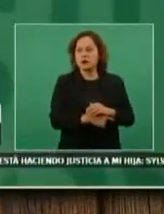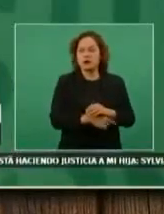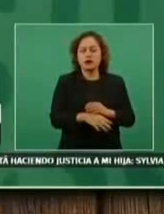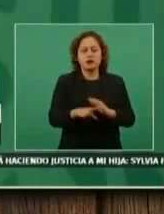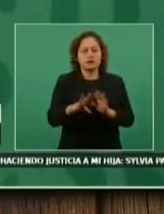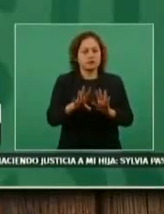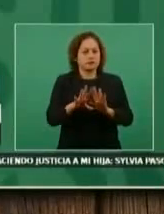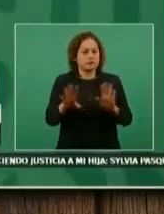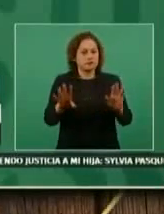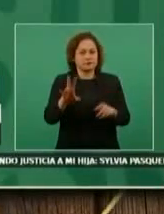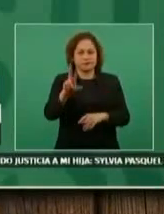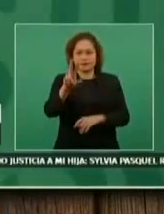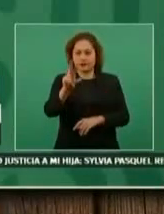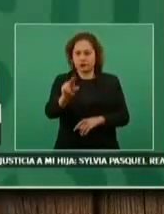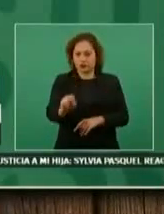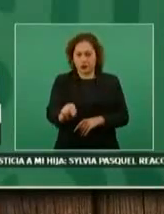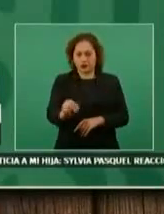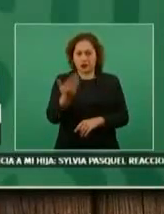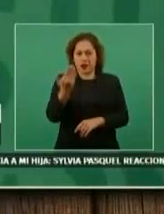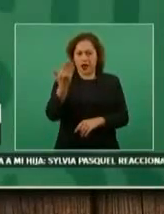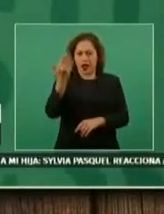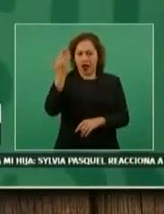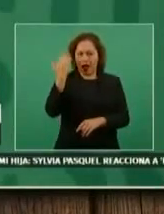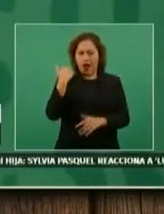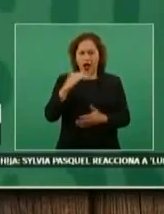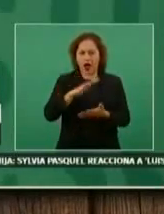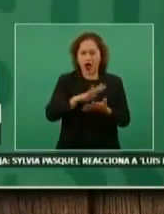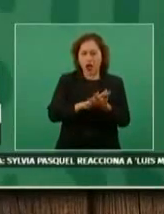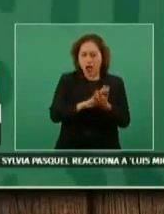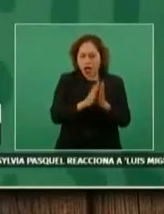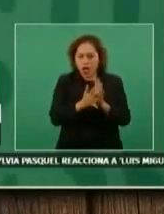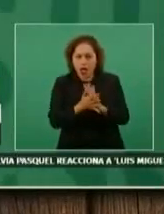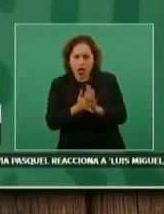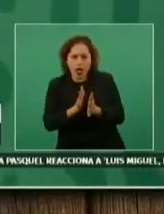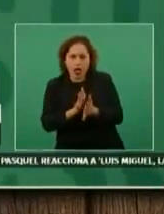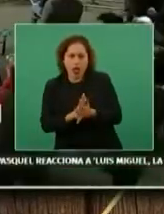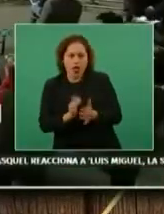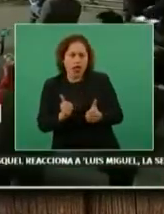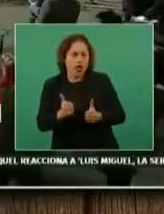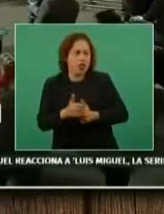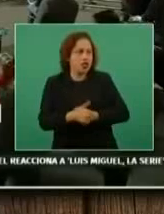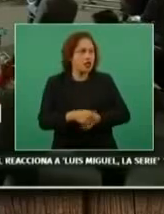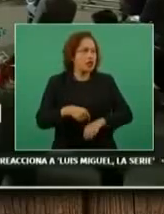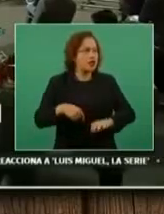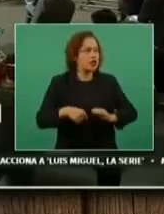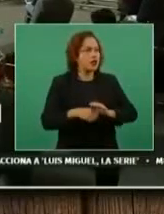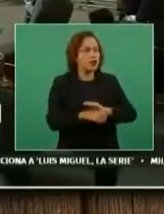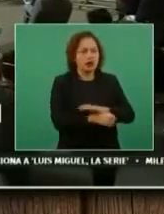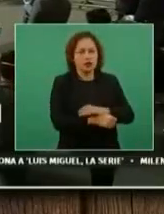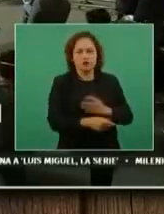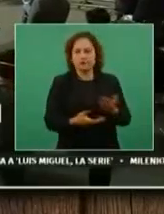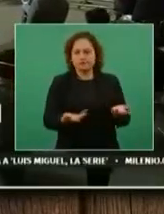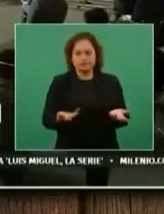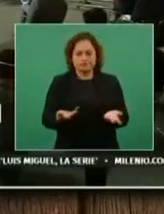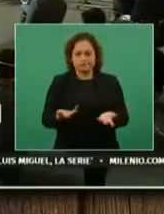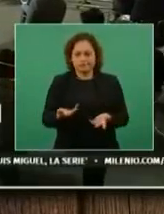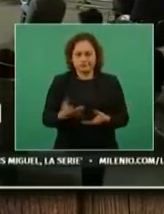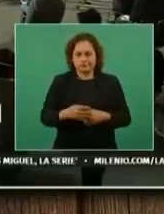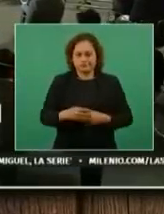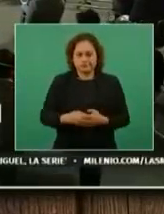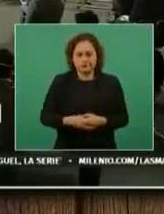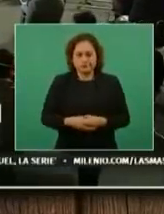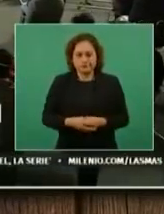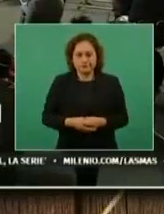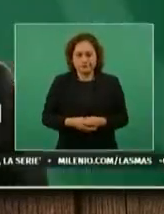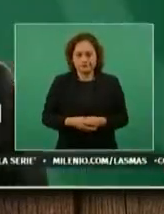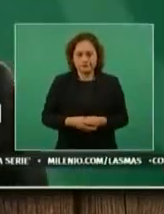llamó al grupo de sindicalizados que pretende realizar un paro de labores, obviamente del metro. Y tienen toda